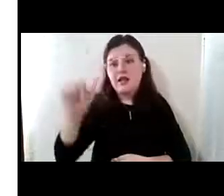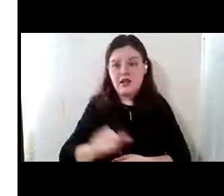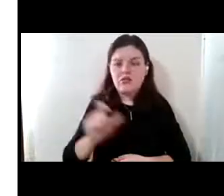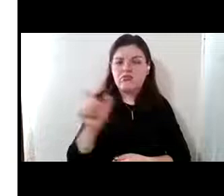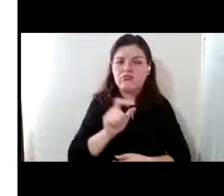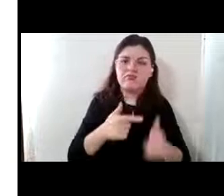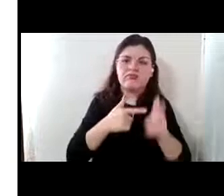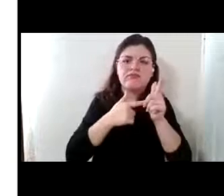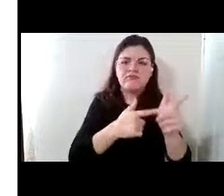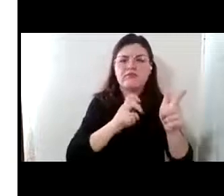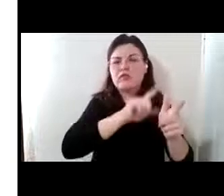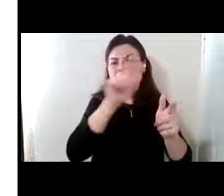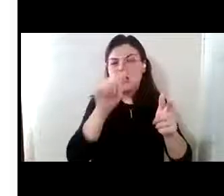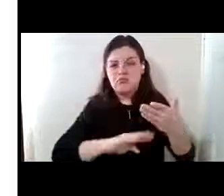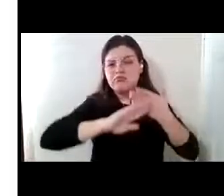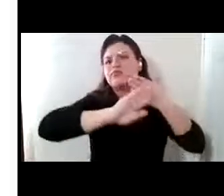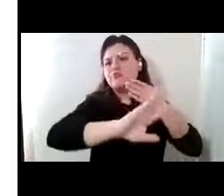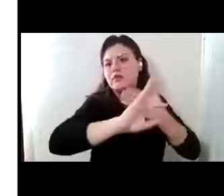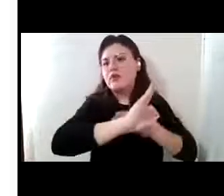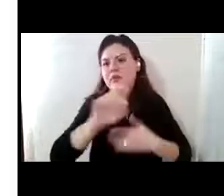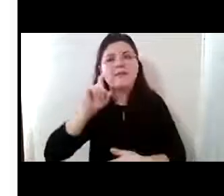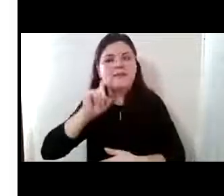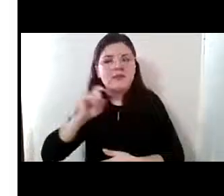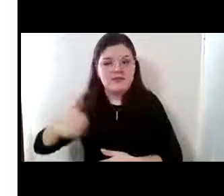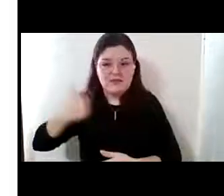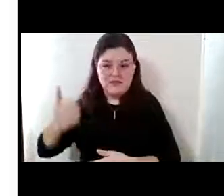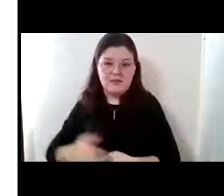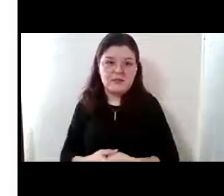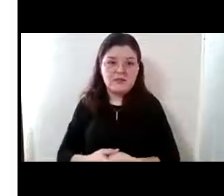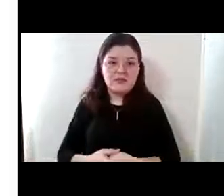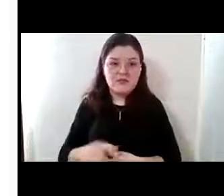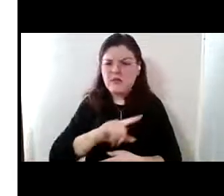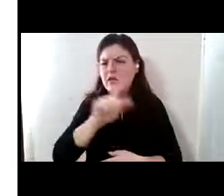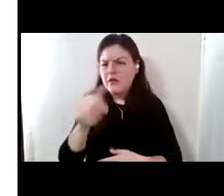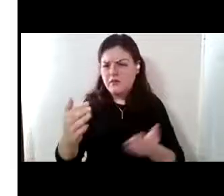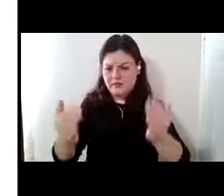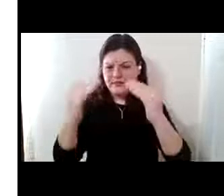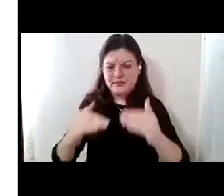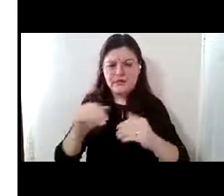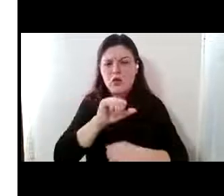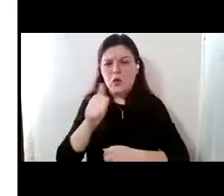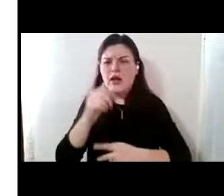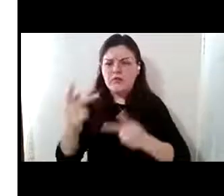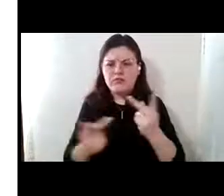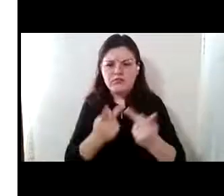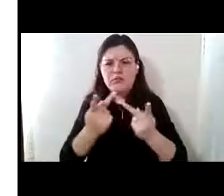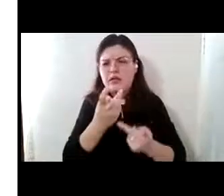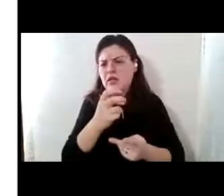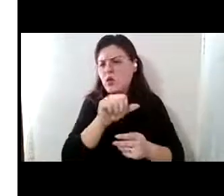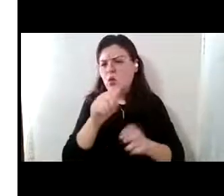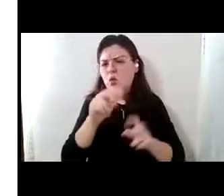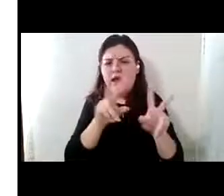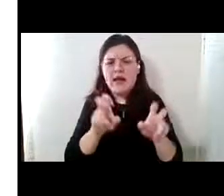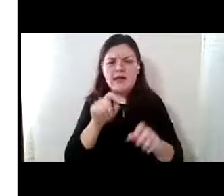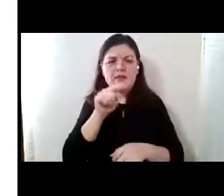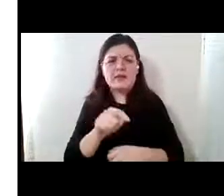poder prevenir el abuso sexual. Y luego viene esta otra pregunta, o hablar sobre este otro tema, que es la crianza